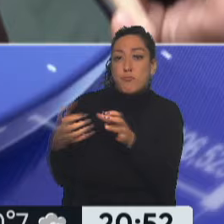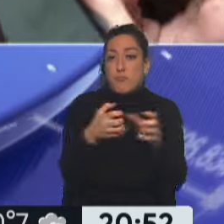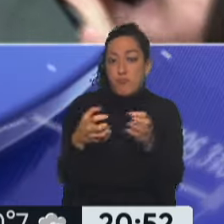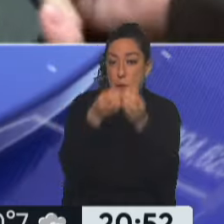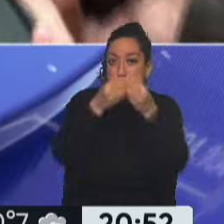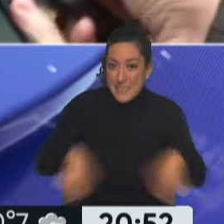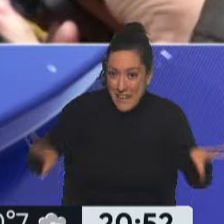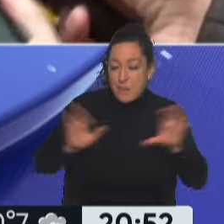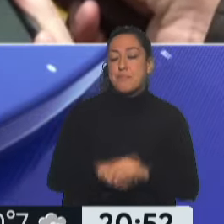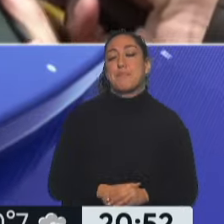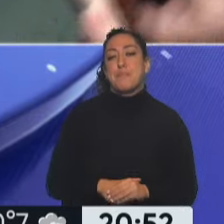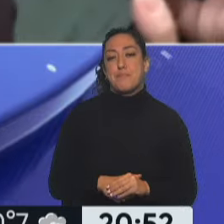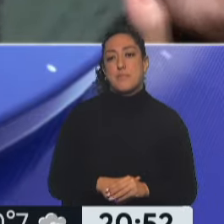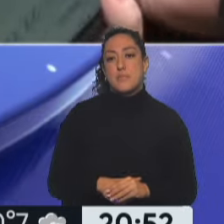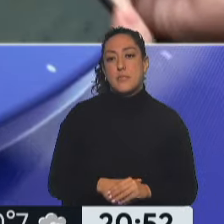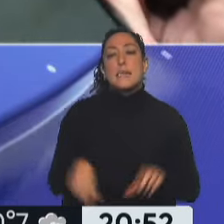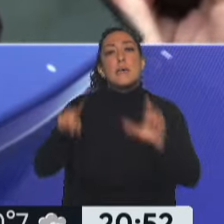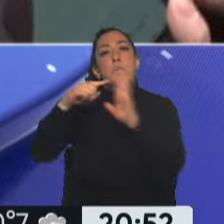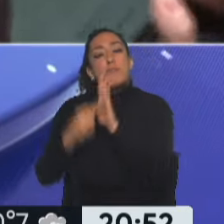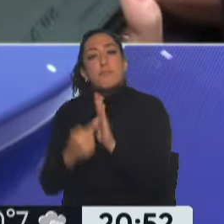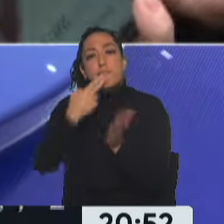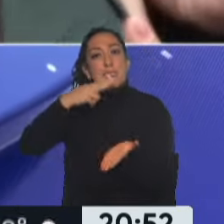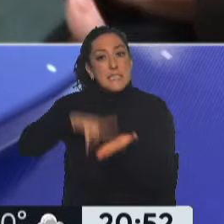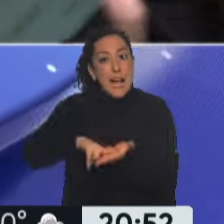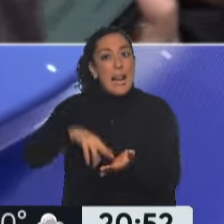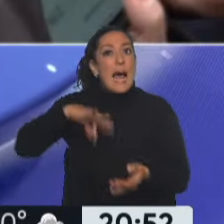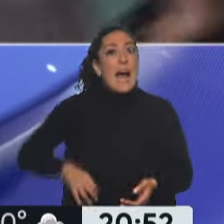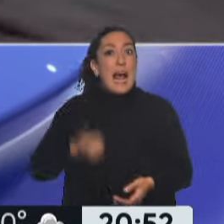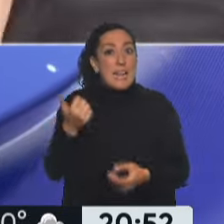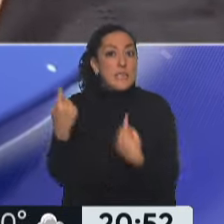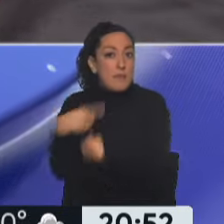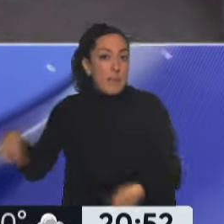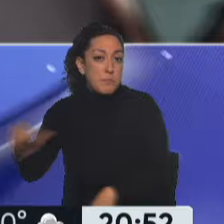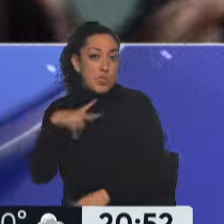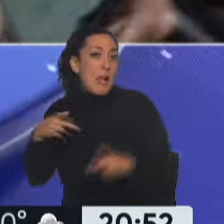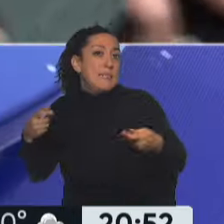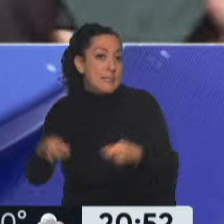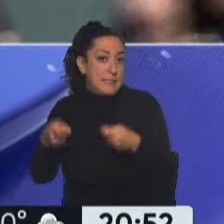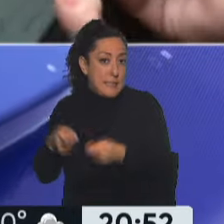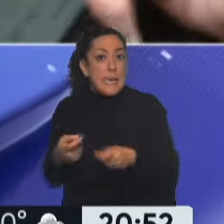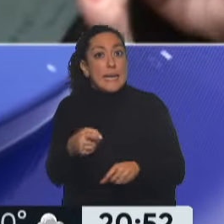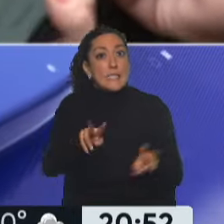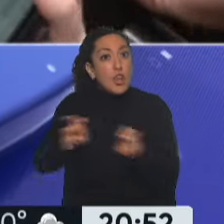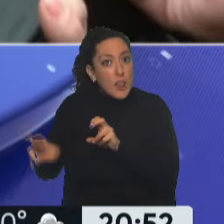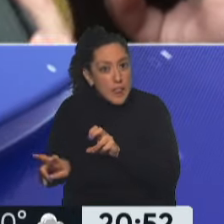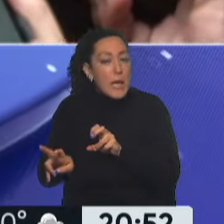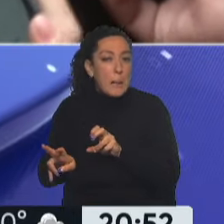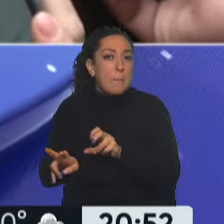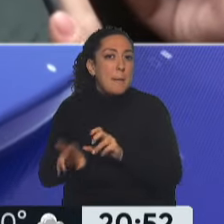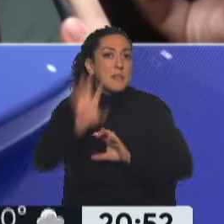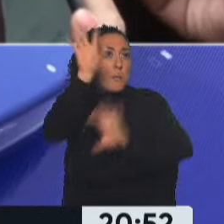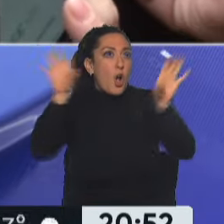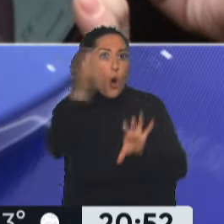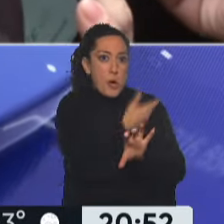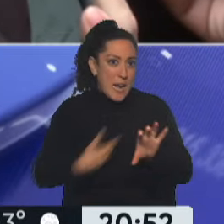en el capítulo fiscal de insistir en ganancias y bienes personales. Son temas que además también vienen pidiendo los